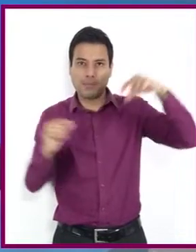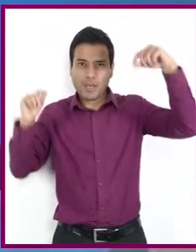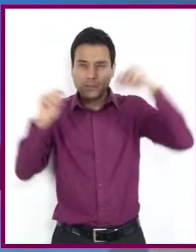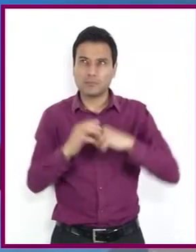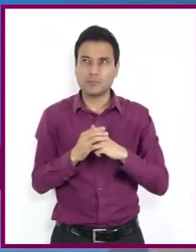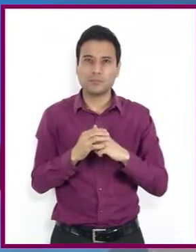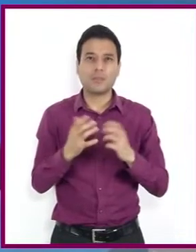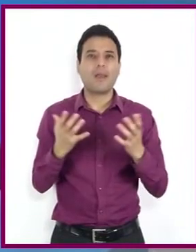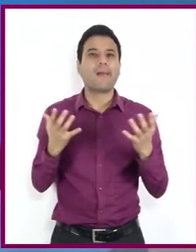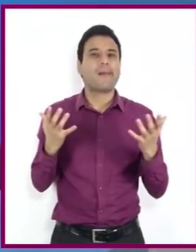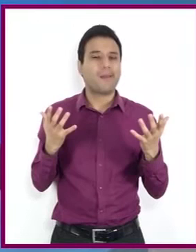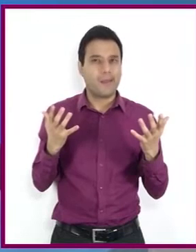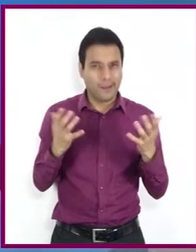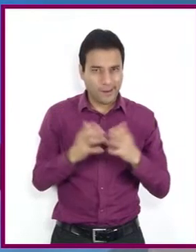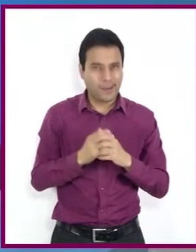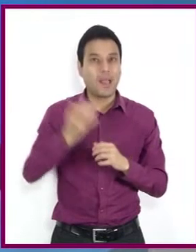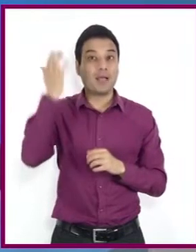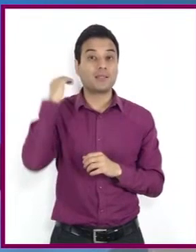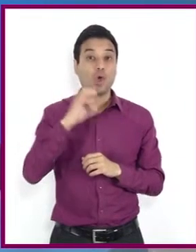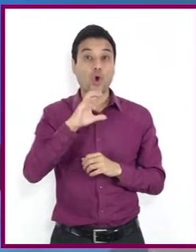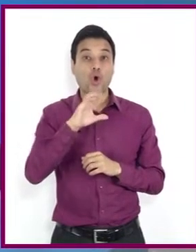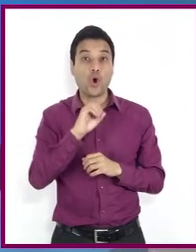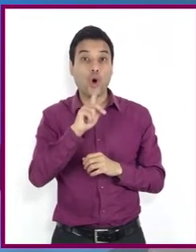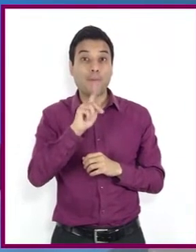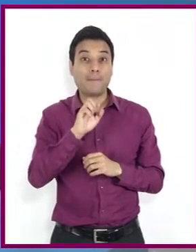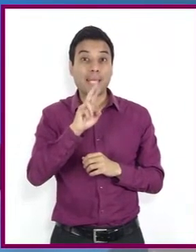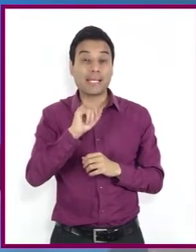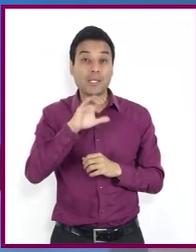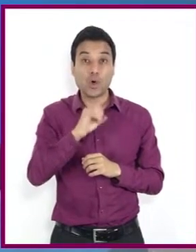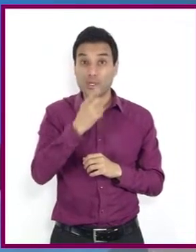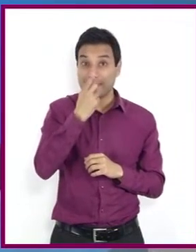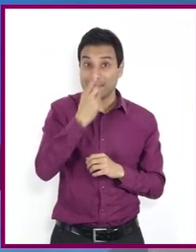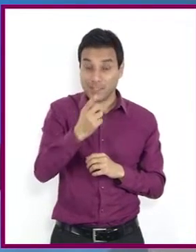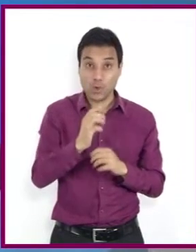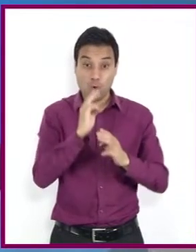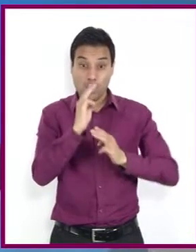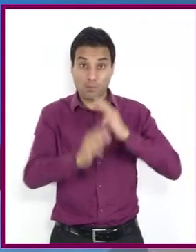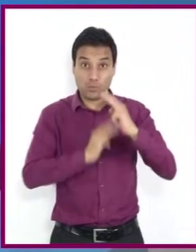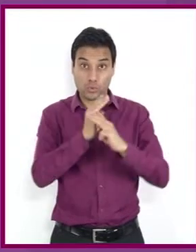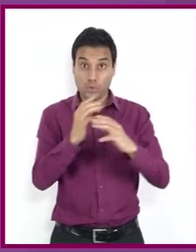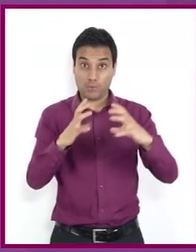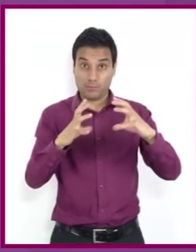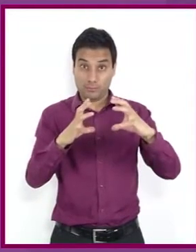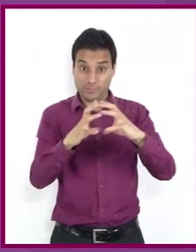de Copérnico, que defendía que la Tierra no es el centro del sistema solar.